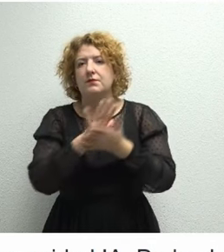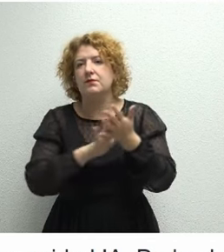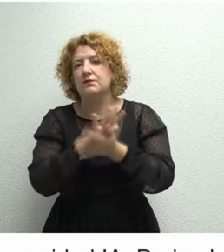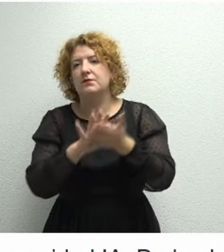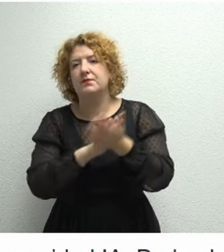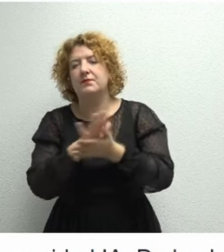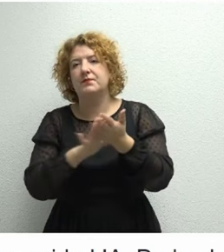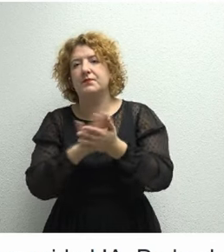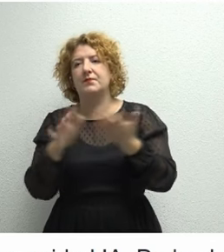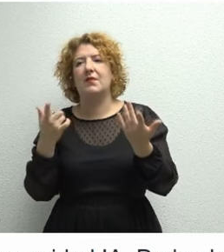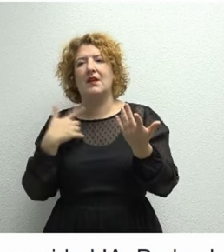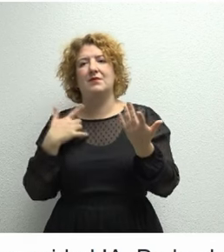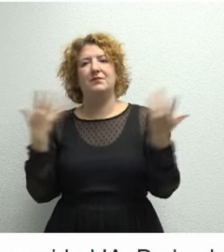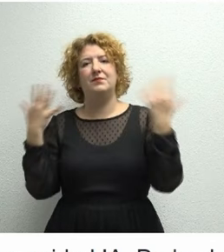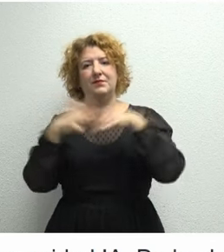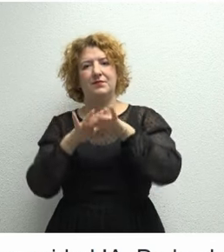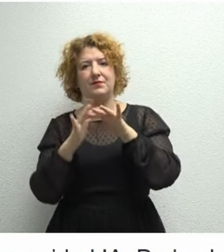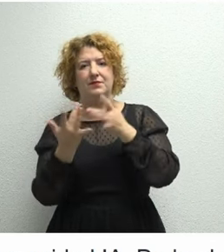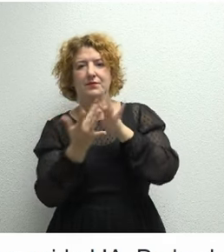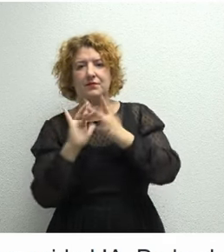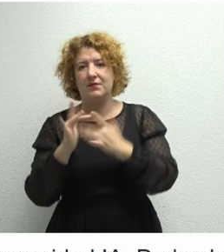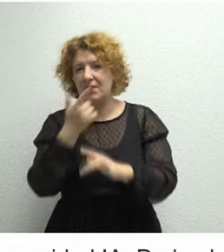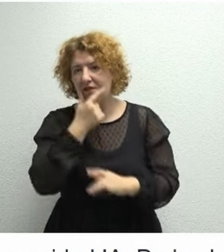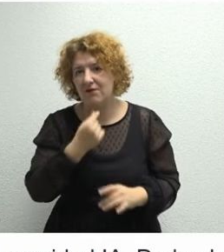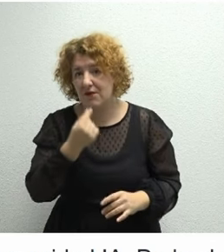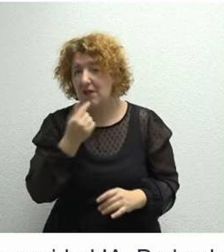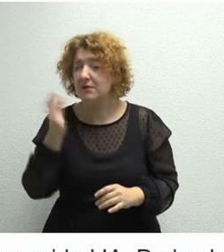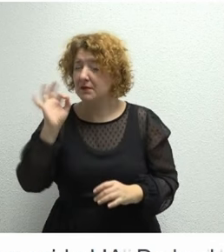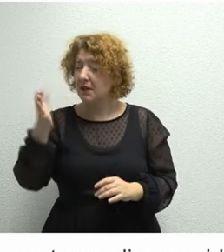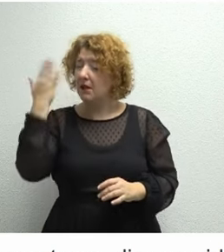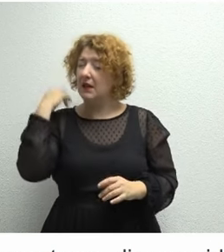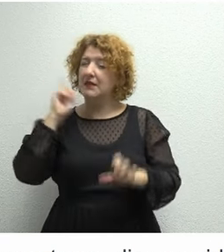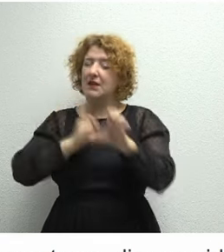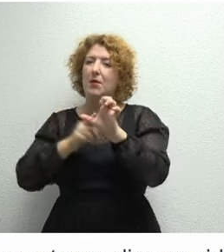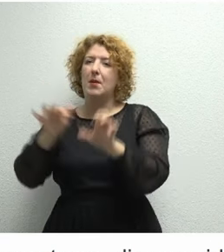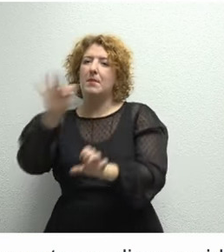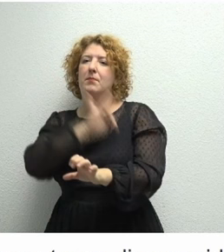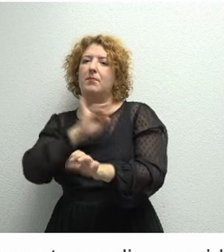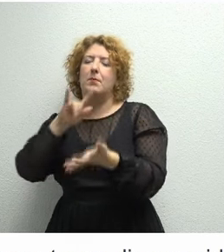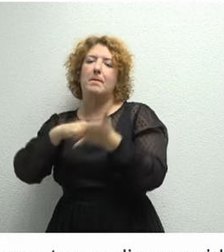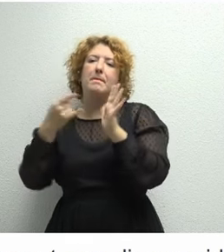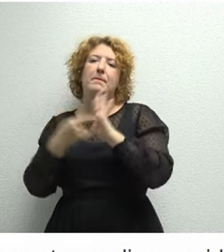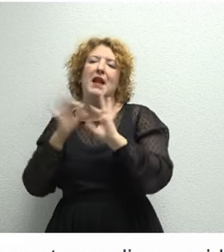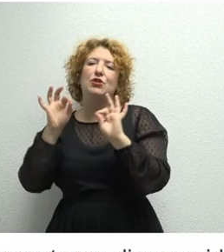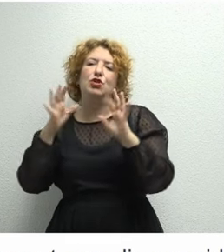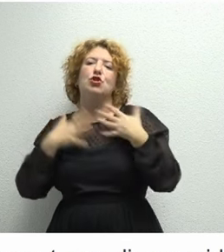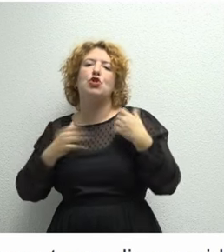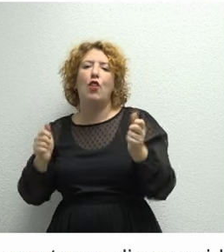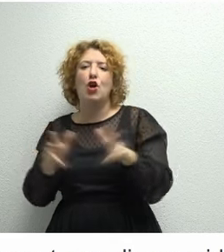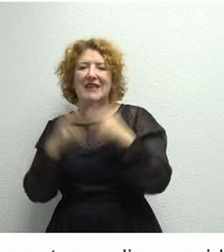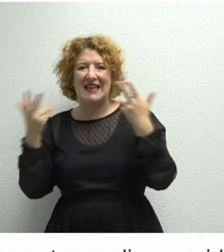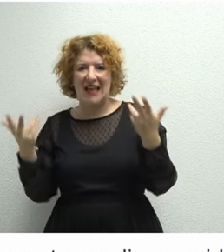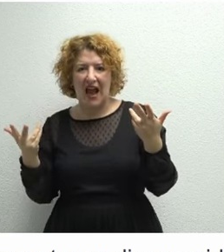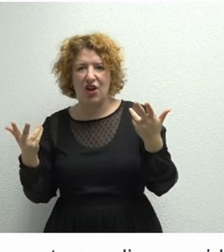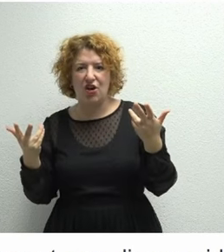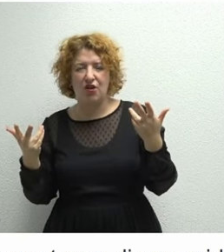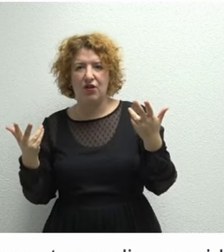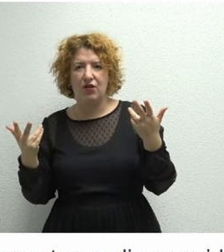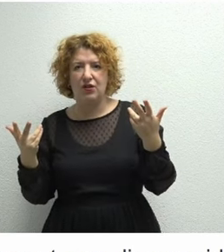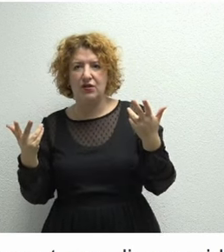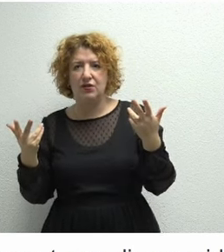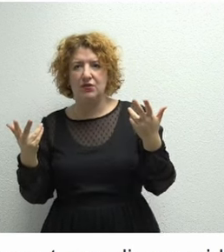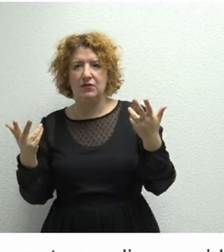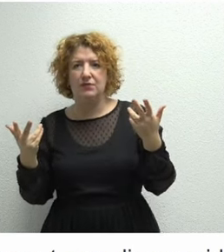facilite la sinergia también hace muchos años extremadura le dieron un premio de un plan marco de sociosanitario y luego nuestro